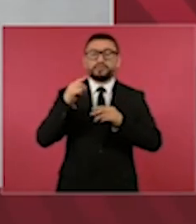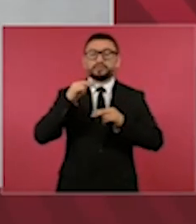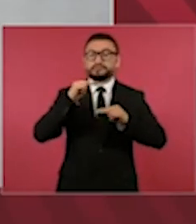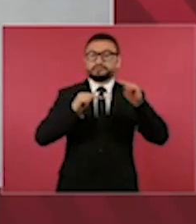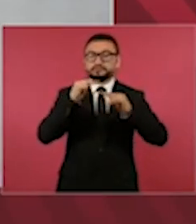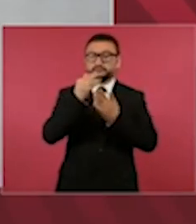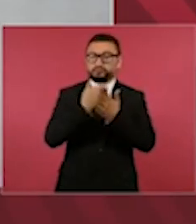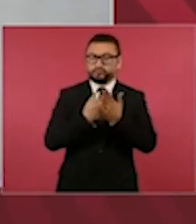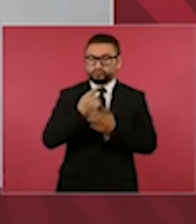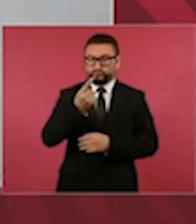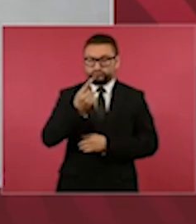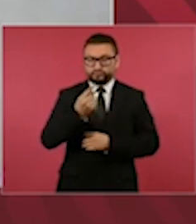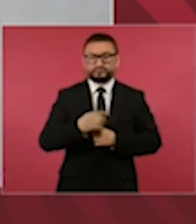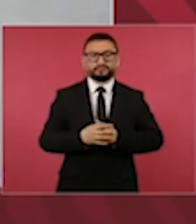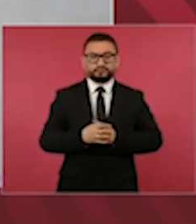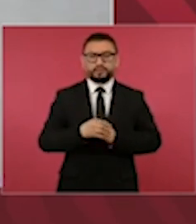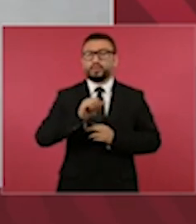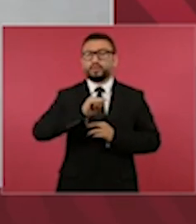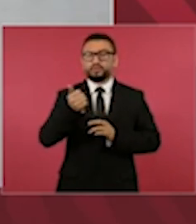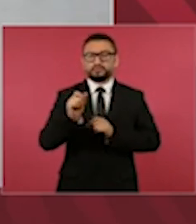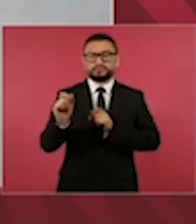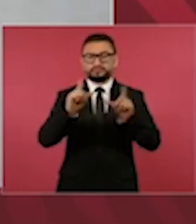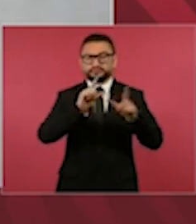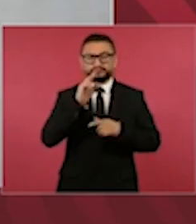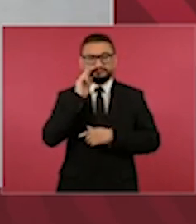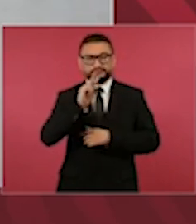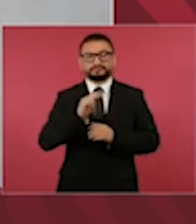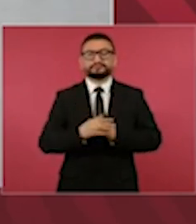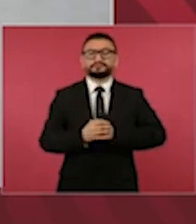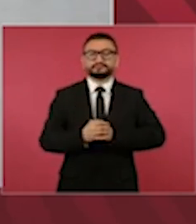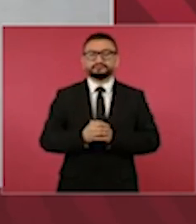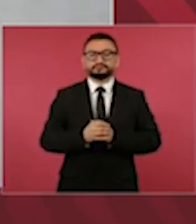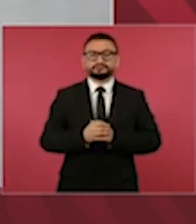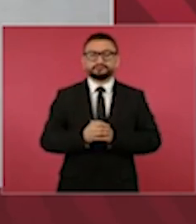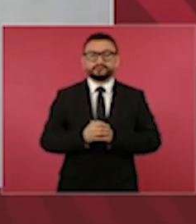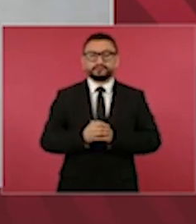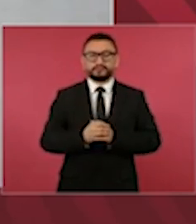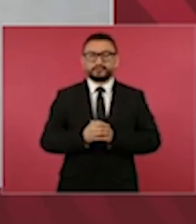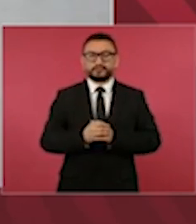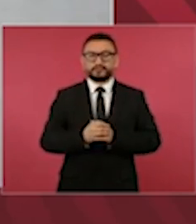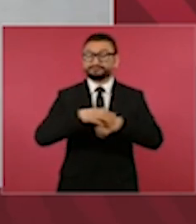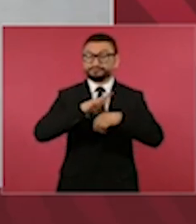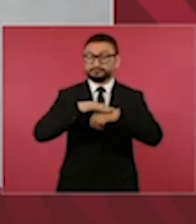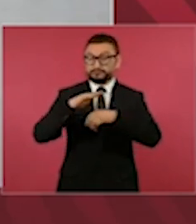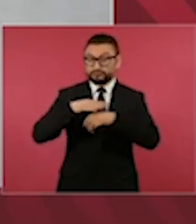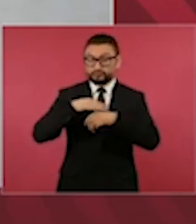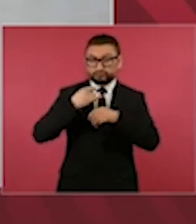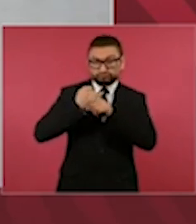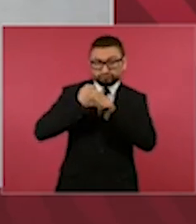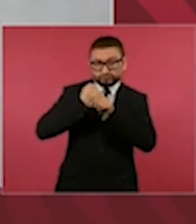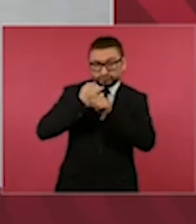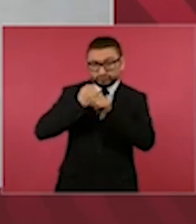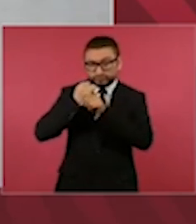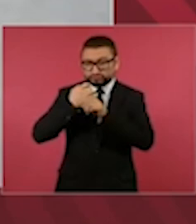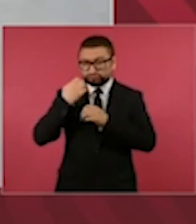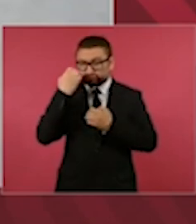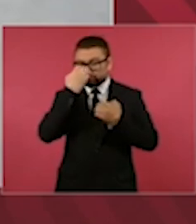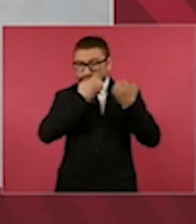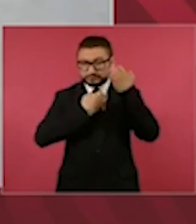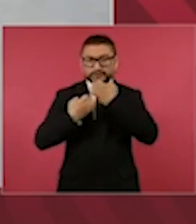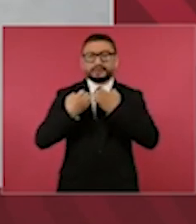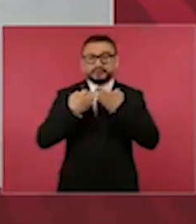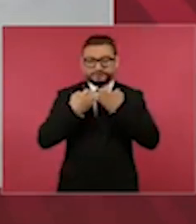seguirá el huracán Beryl al ingresar al Golfo de México. De acuerdo con los pronósticos, este se